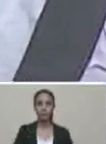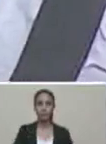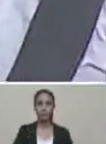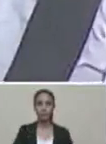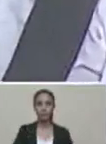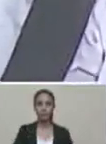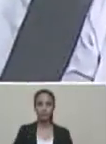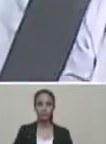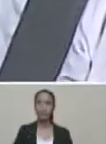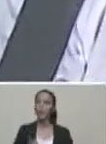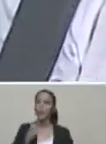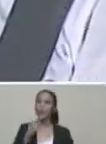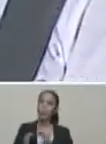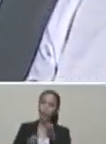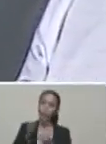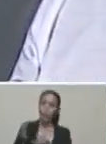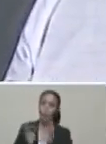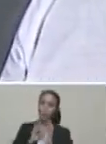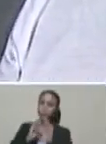expresarle lo siguiente.